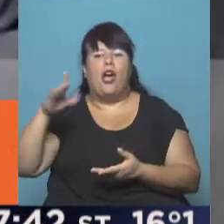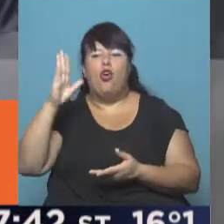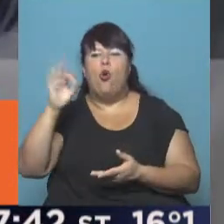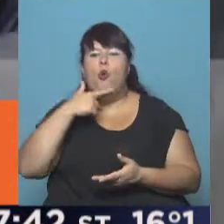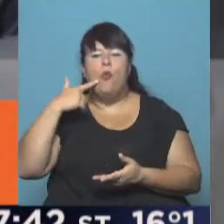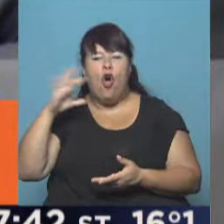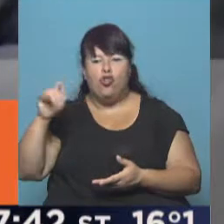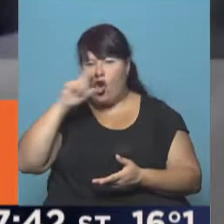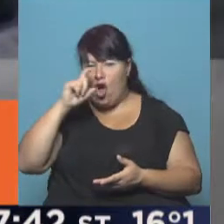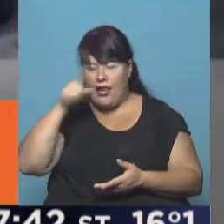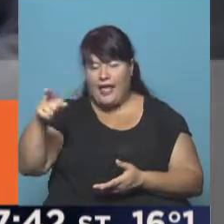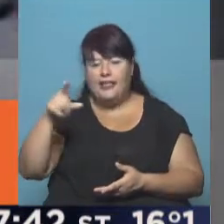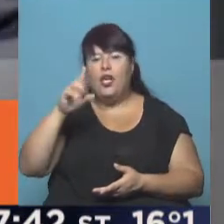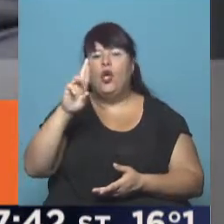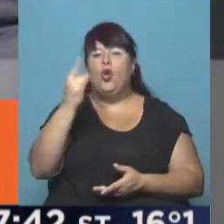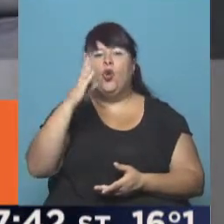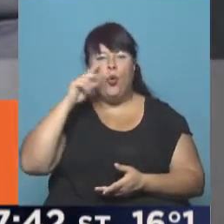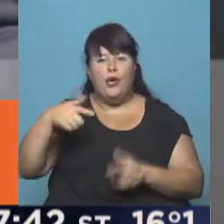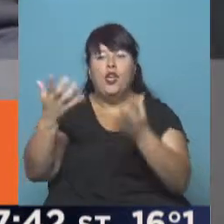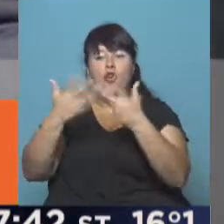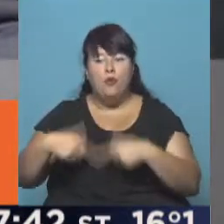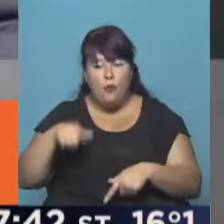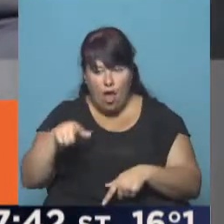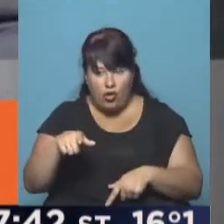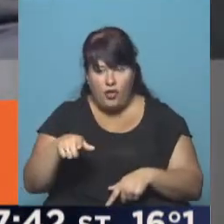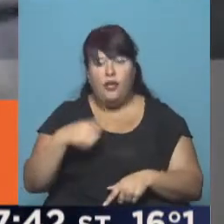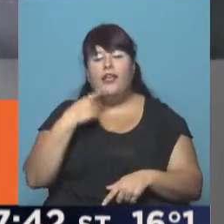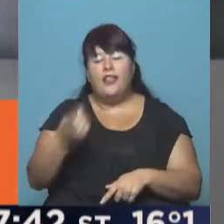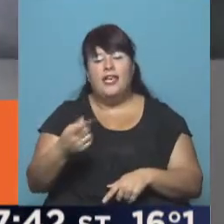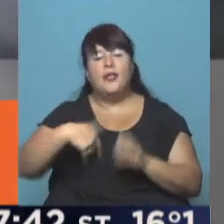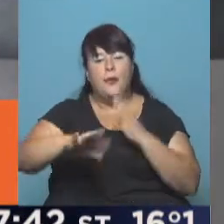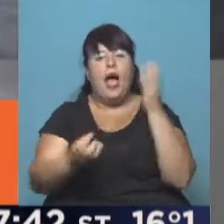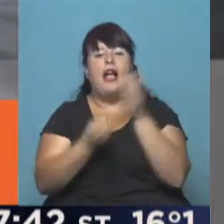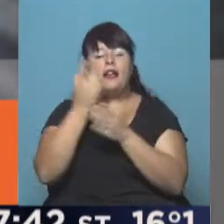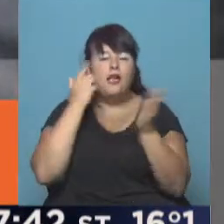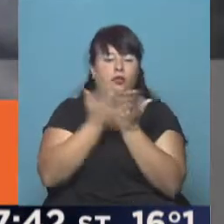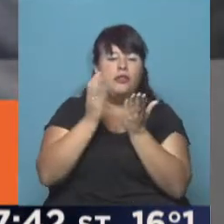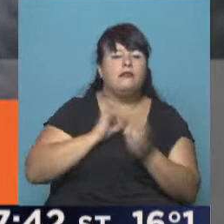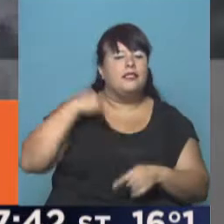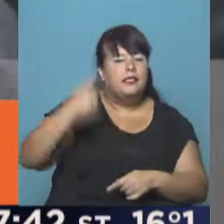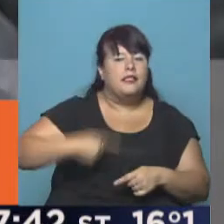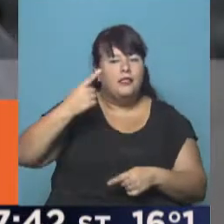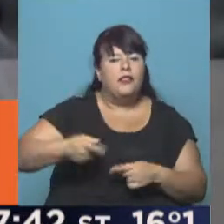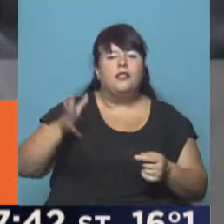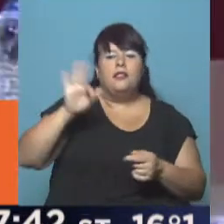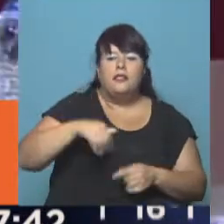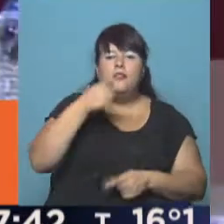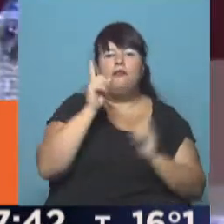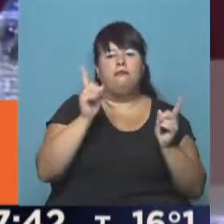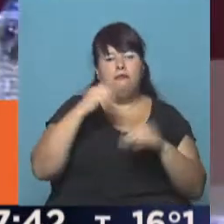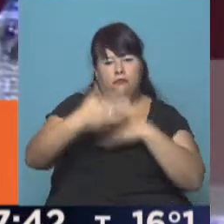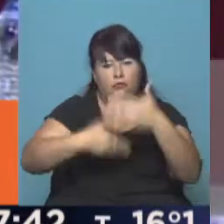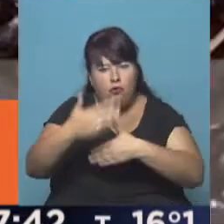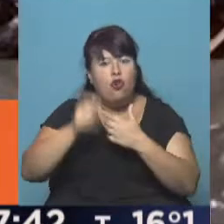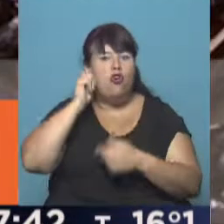Bossio, el correntino Carlos Rubín. El proyecto señala que se realizará la evaluación continua y periódica de los procesos